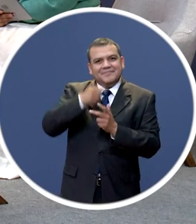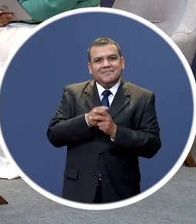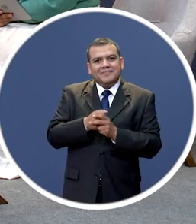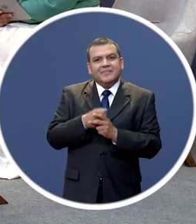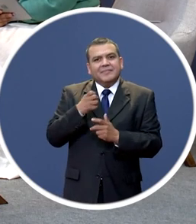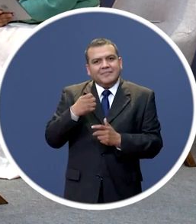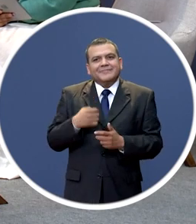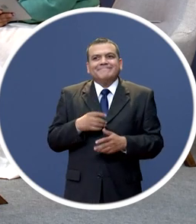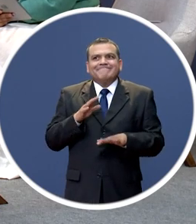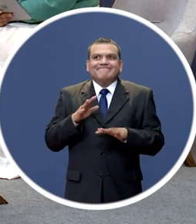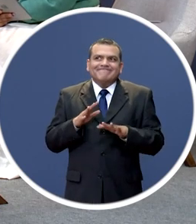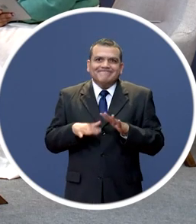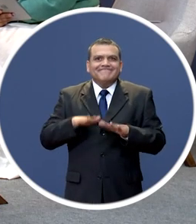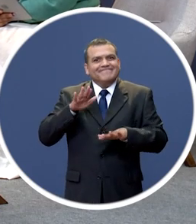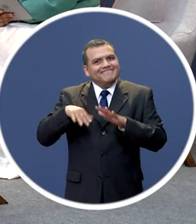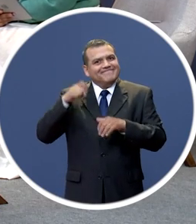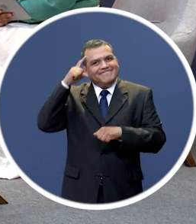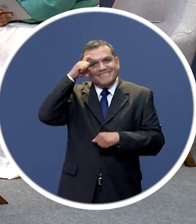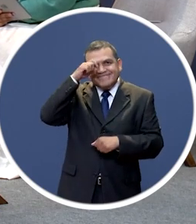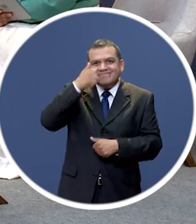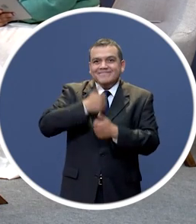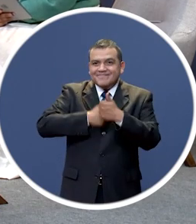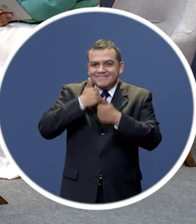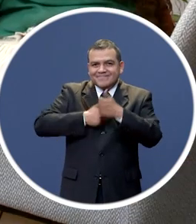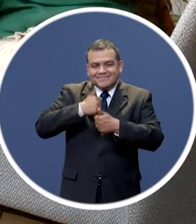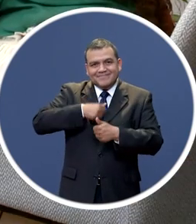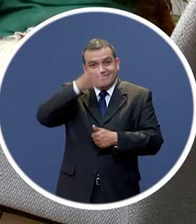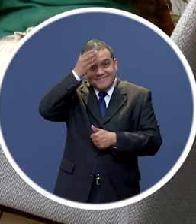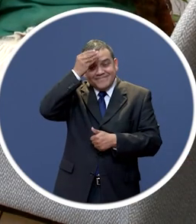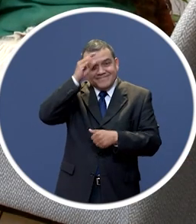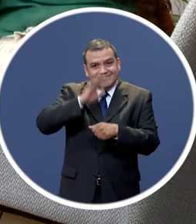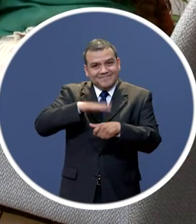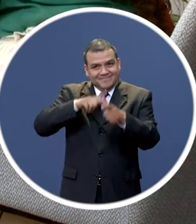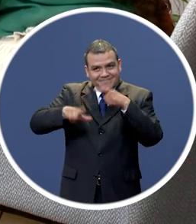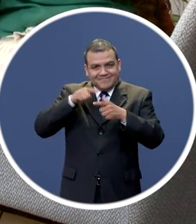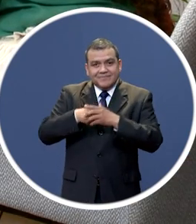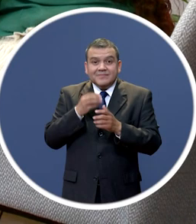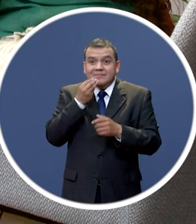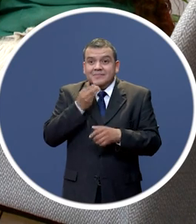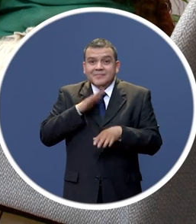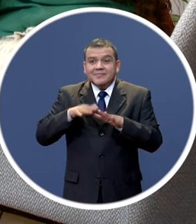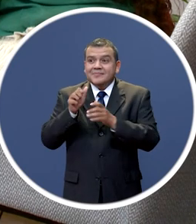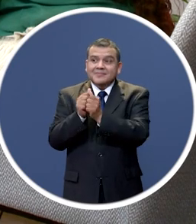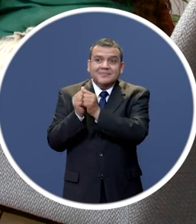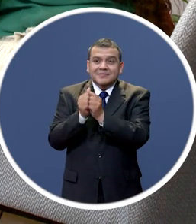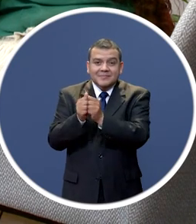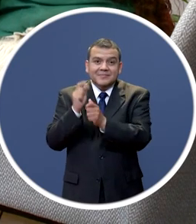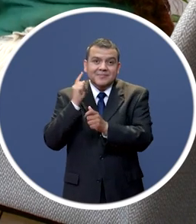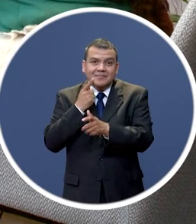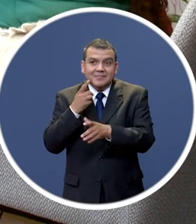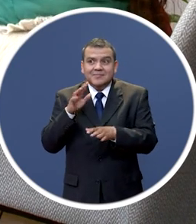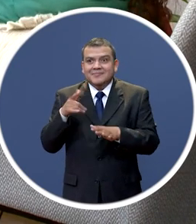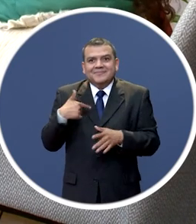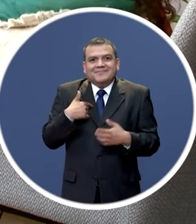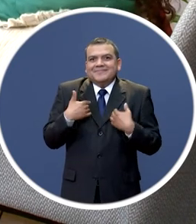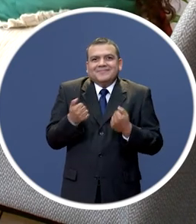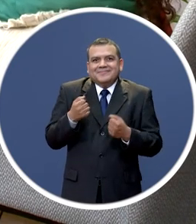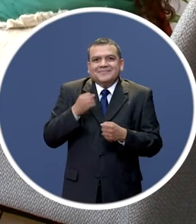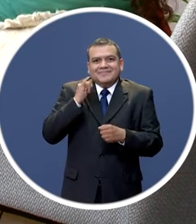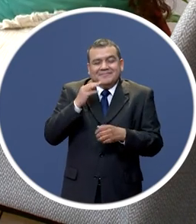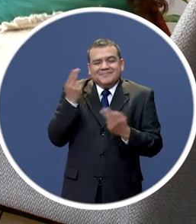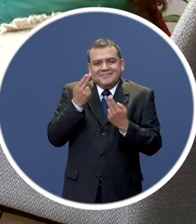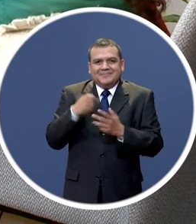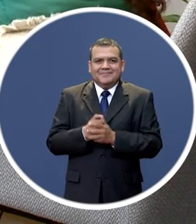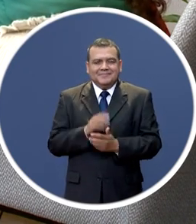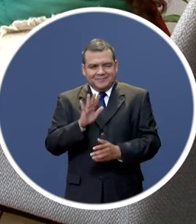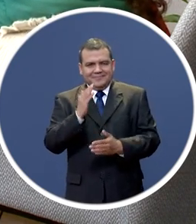un trayecto difícil, duro, porque aún estando yo conviviendo con ellos no entendía la necesidad. Vamos a hacer una pausa